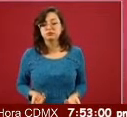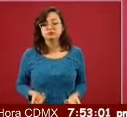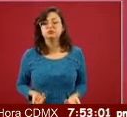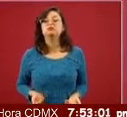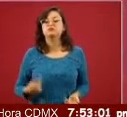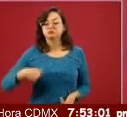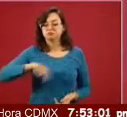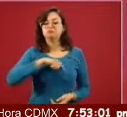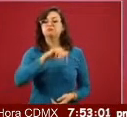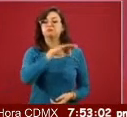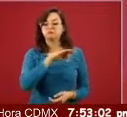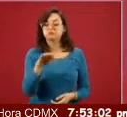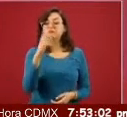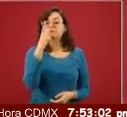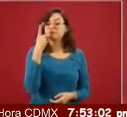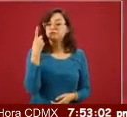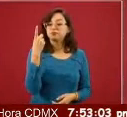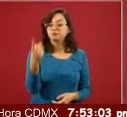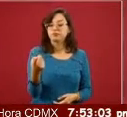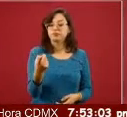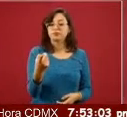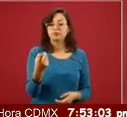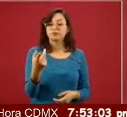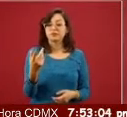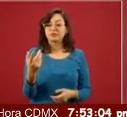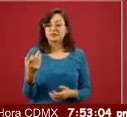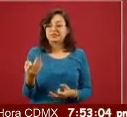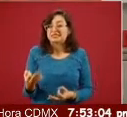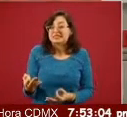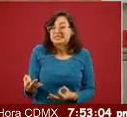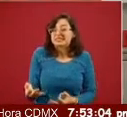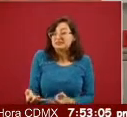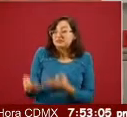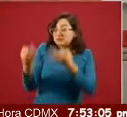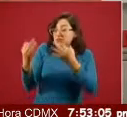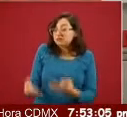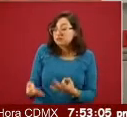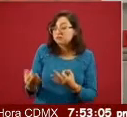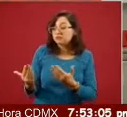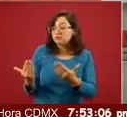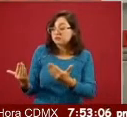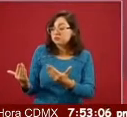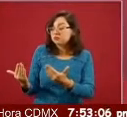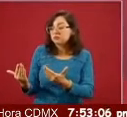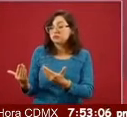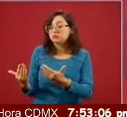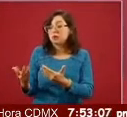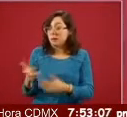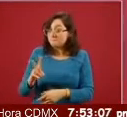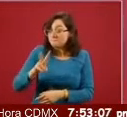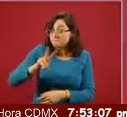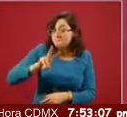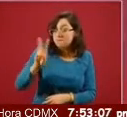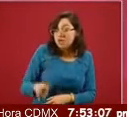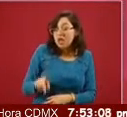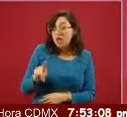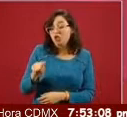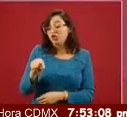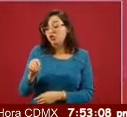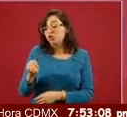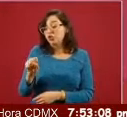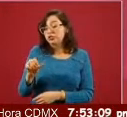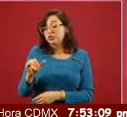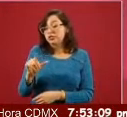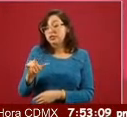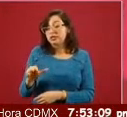contundentemente podemos decir, no existe el nivel de evidencia científica derivado de estudios comparativos como para considerar a tocilizumab